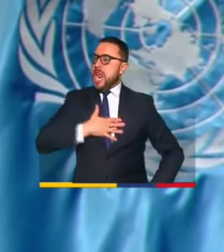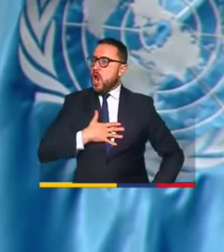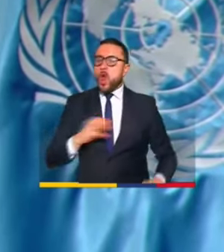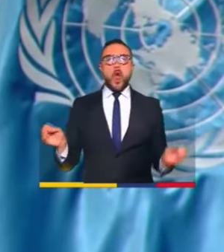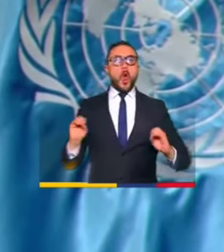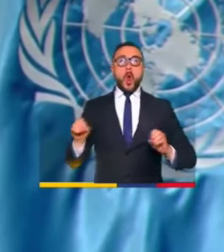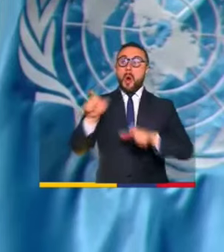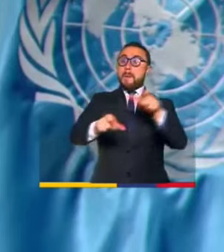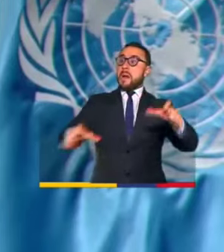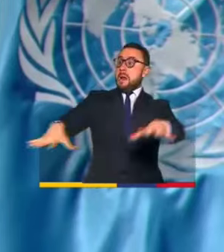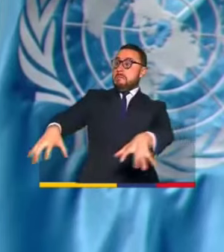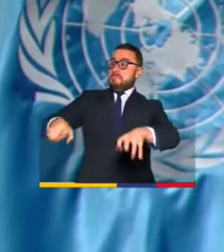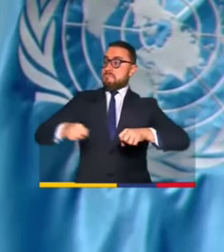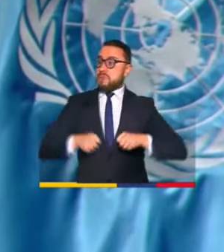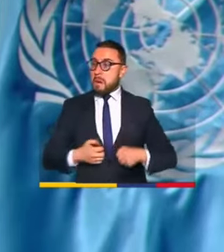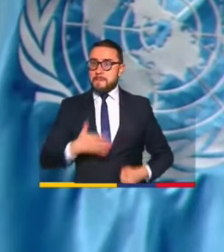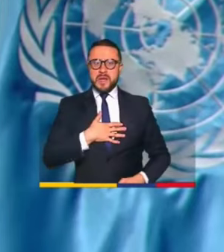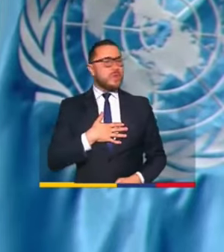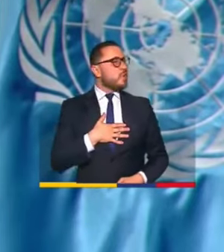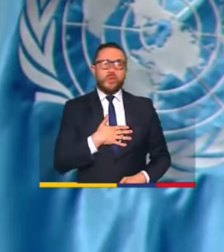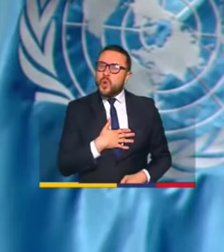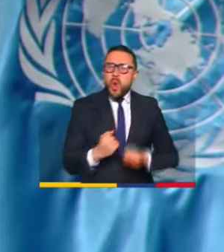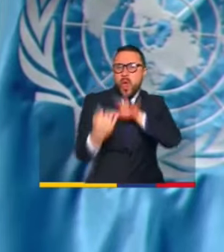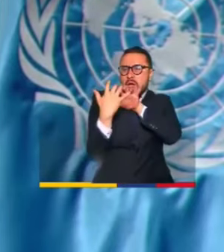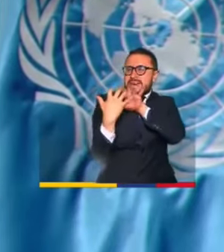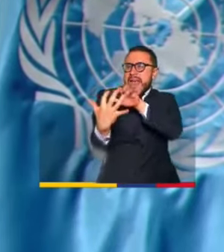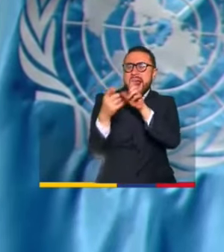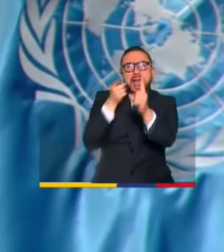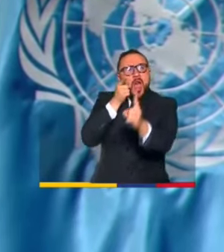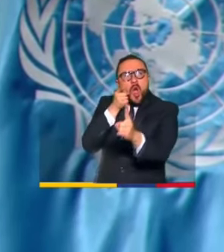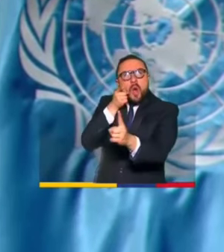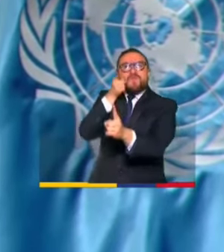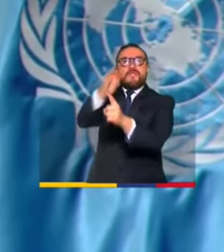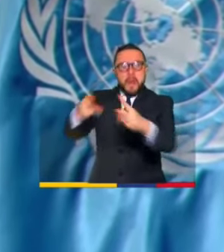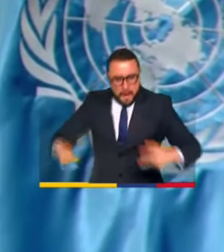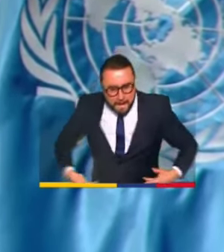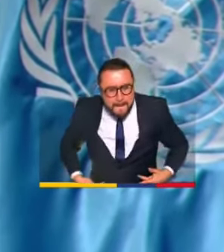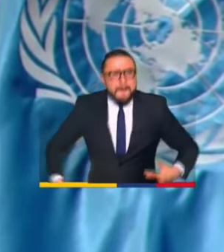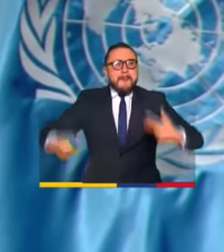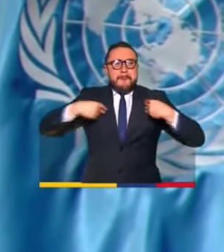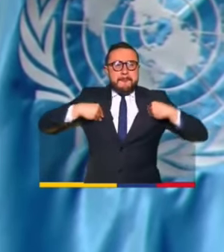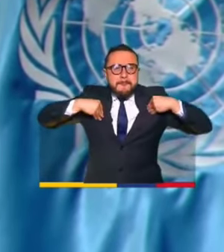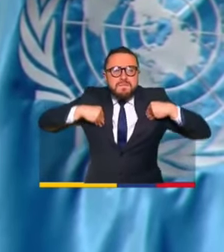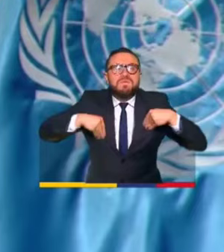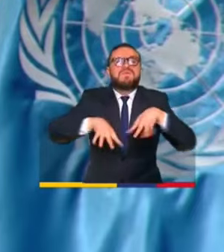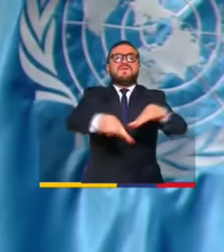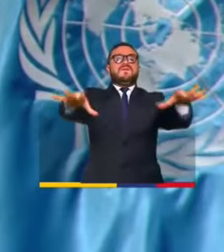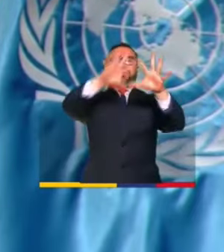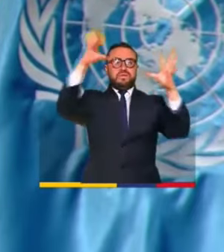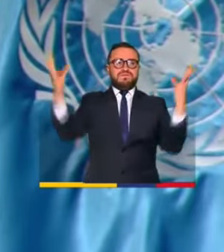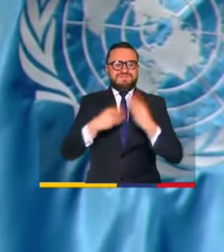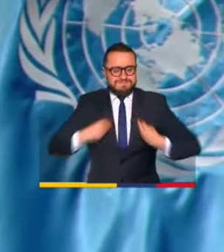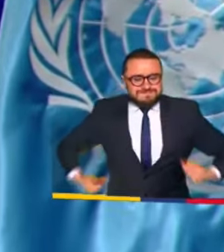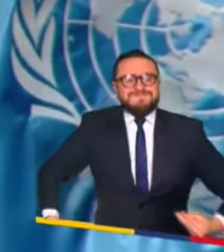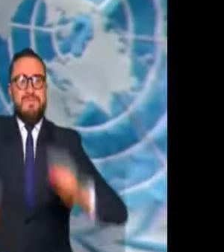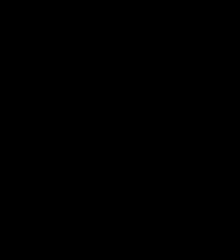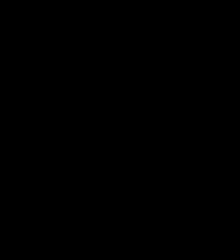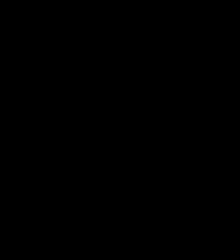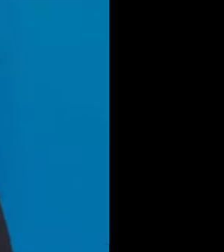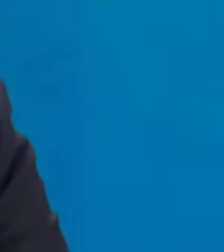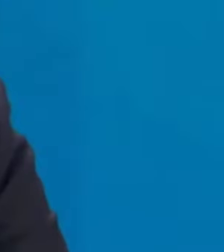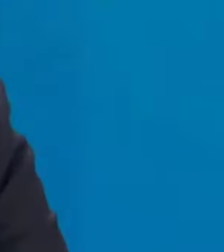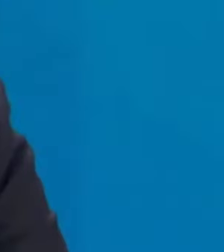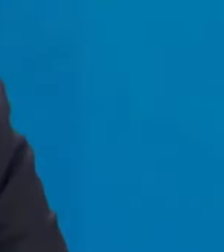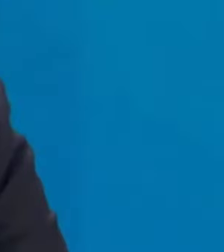Es la gran batalla de la vida de la que Colombia quiere hacerse parte porque este es el corazón del